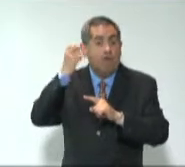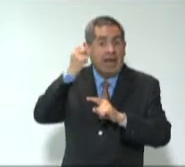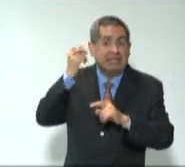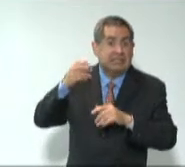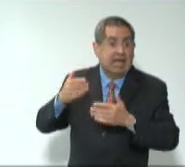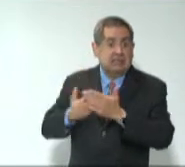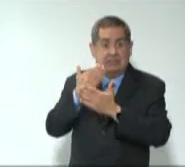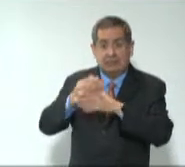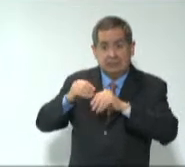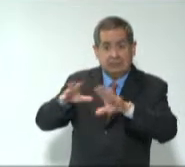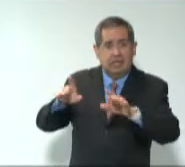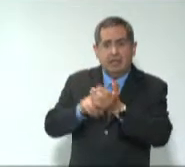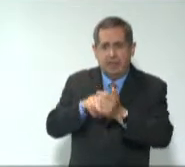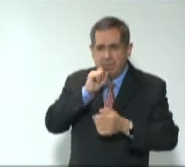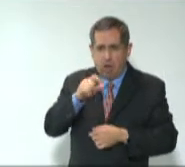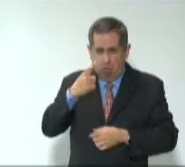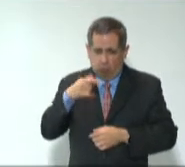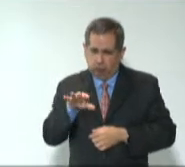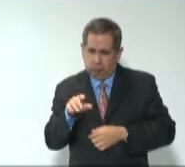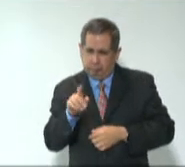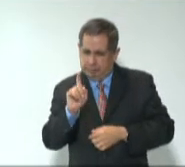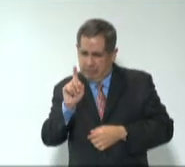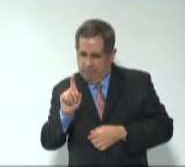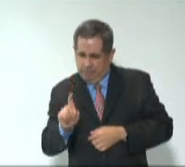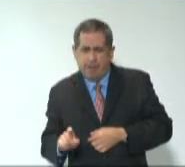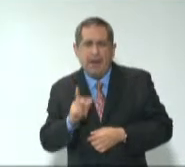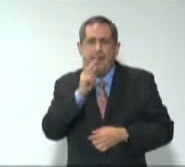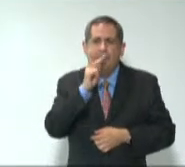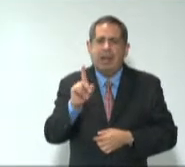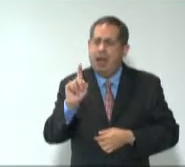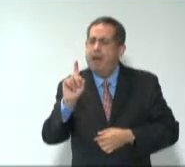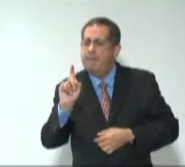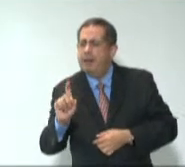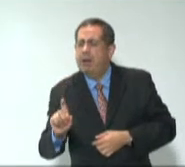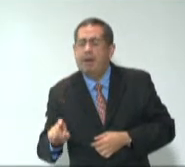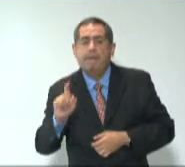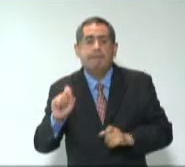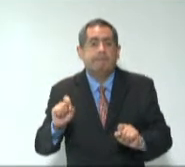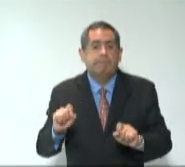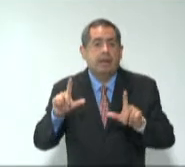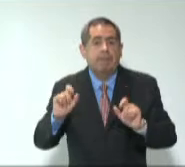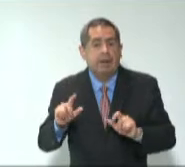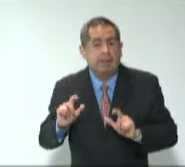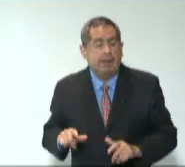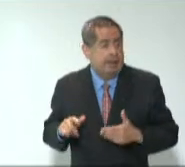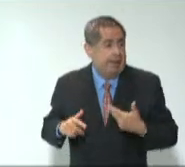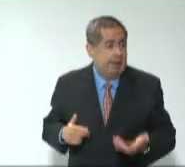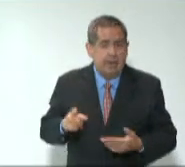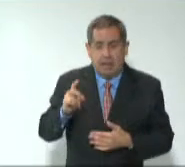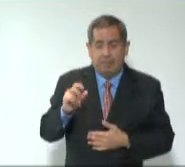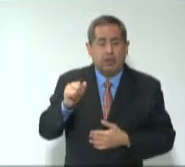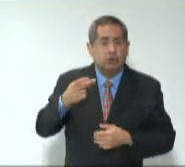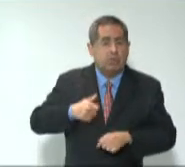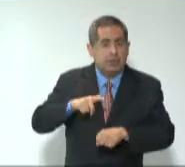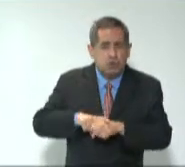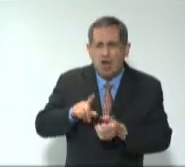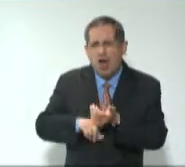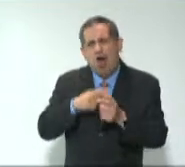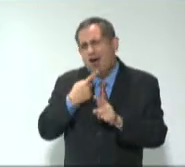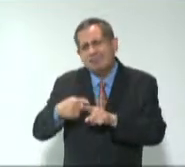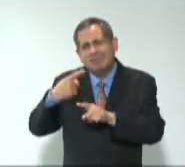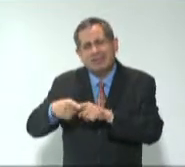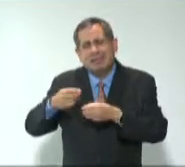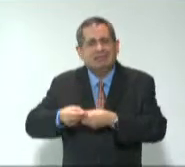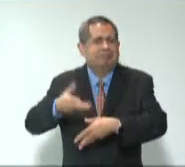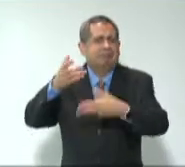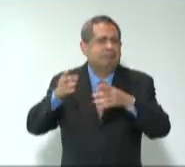prensa que también los podemos Buscar por por algunas palabras Eh que requiramos de datos personales y otros más como